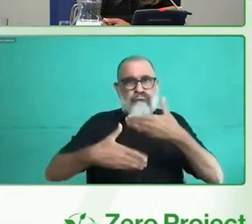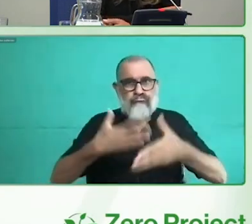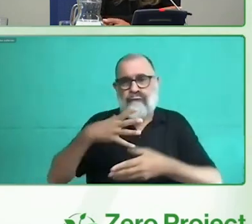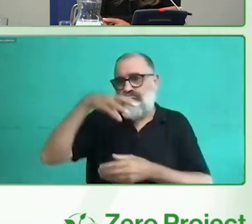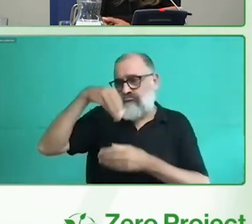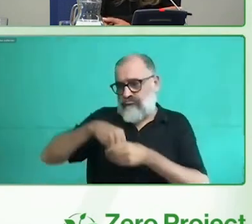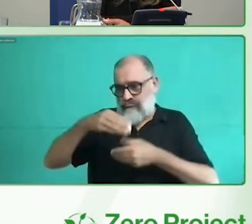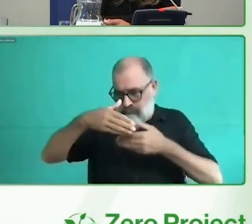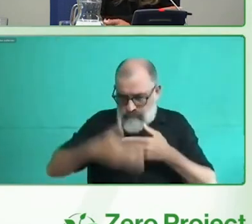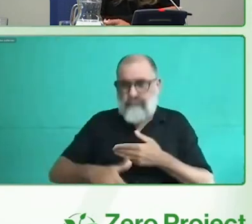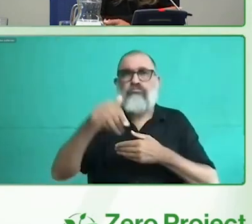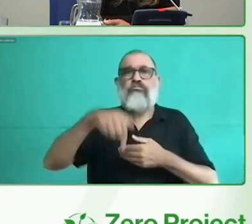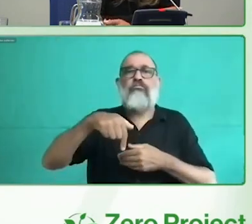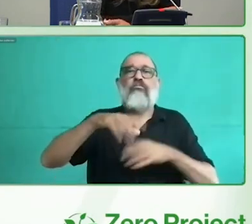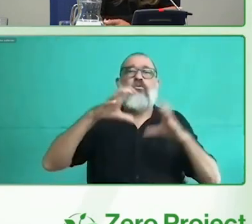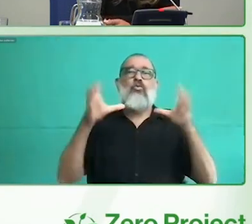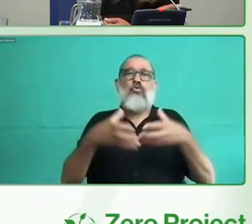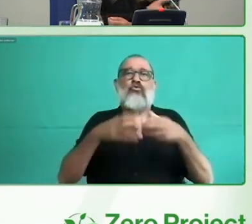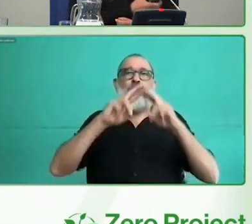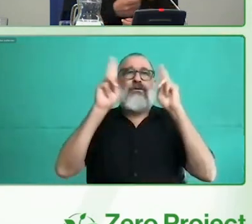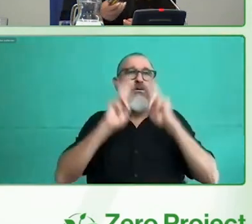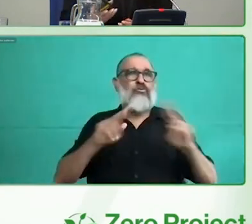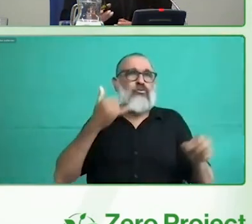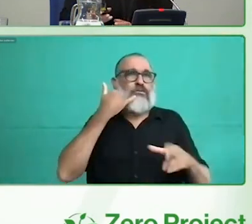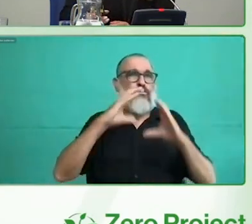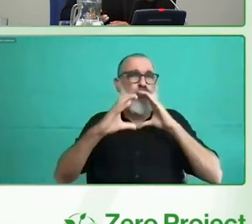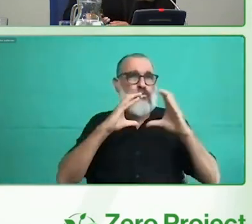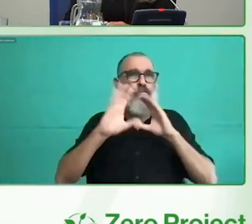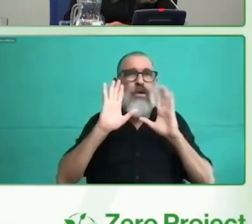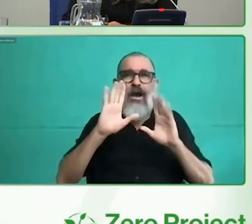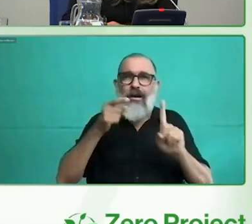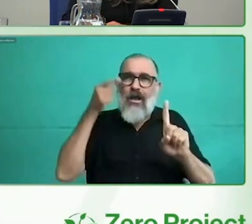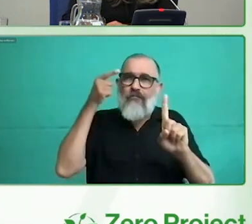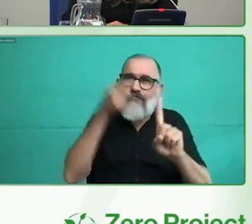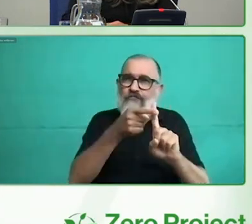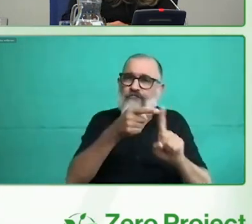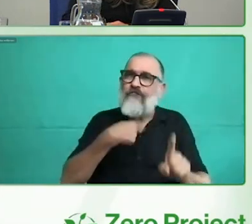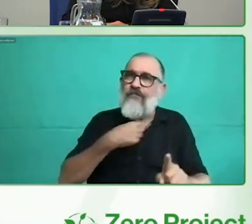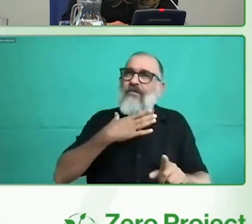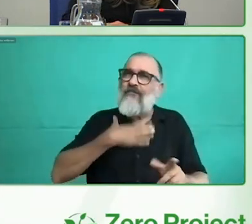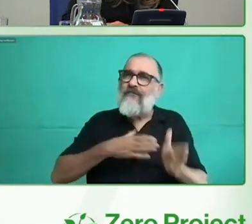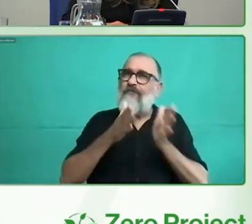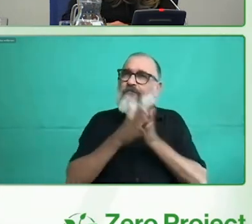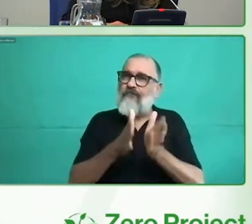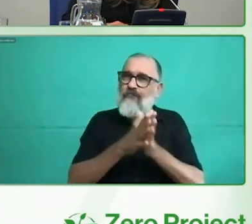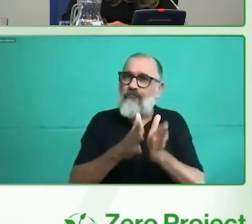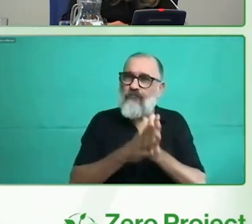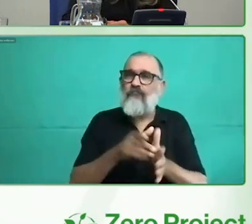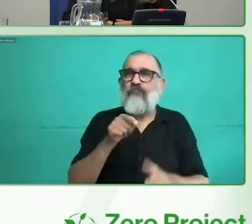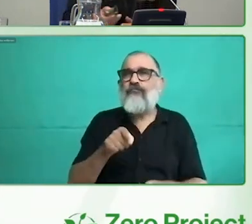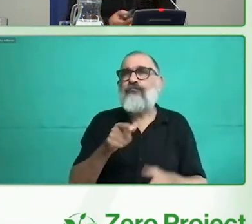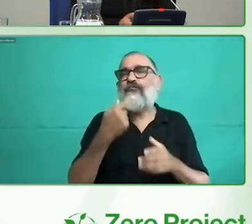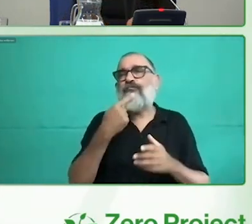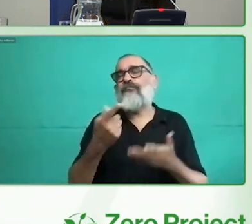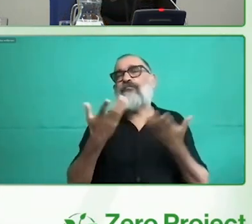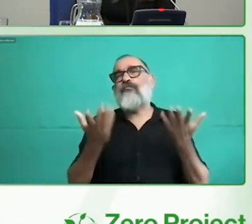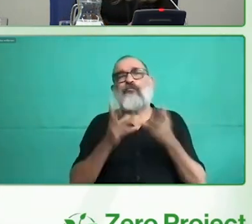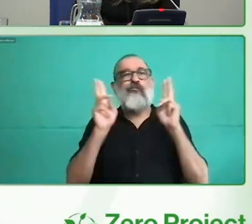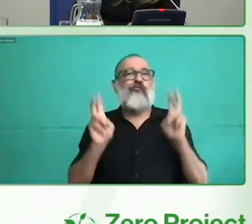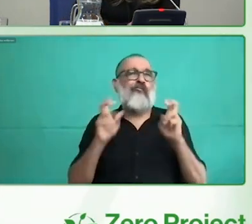el programa, este que está plasmado en la presentación, que se llama America's Girls Can Code,